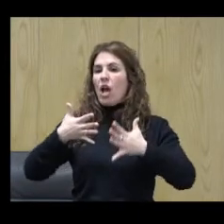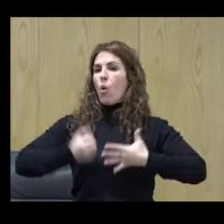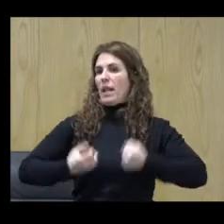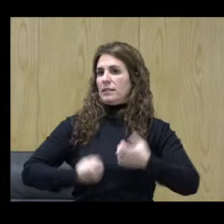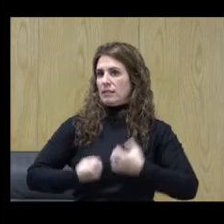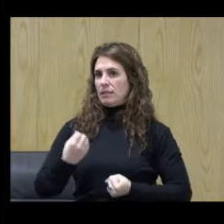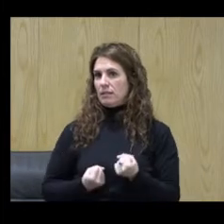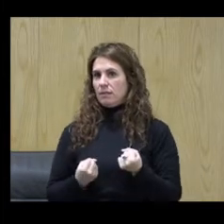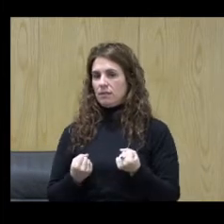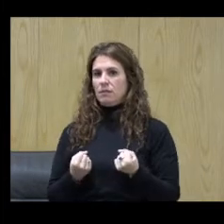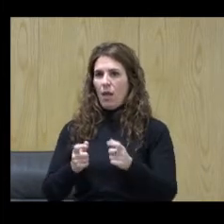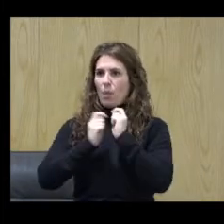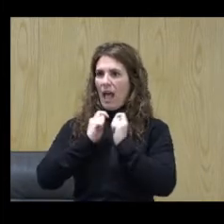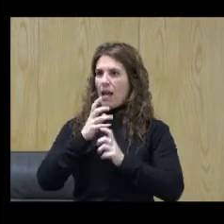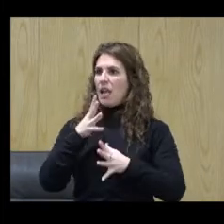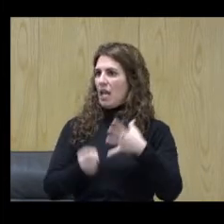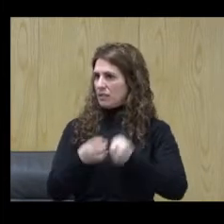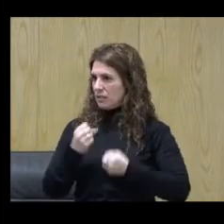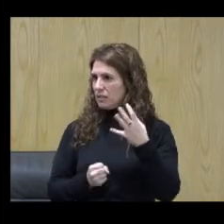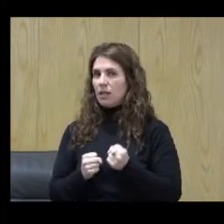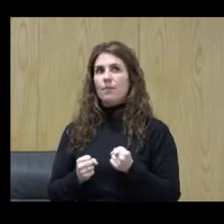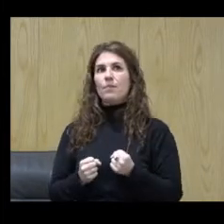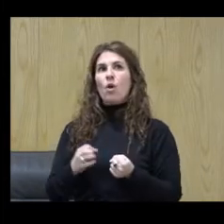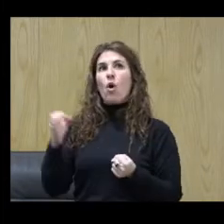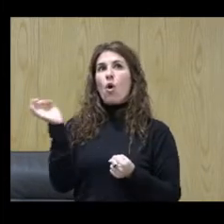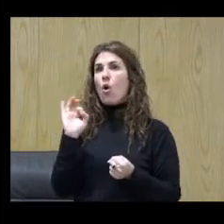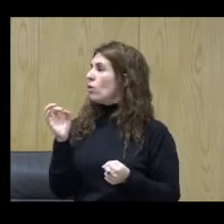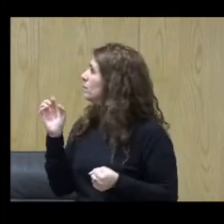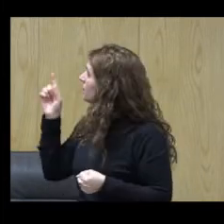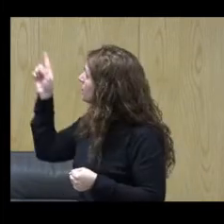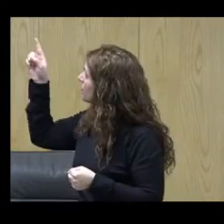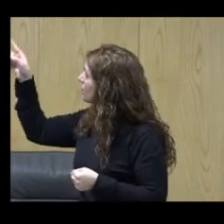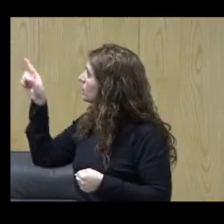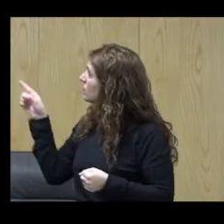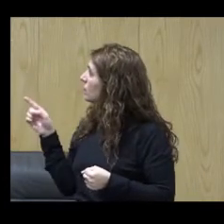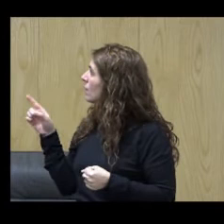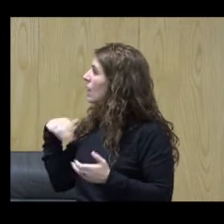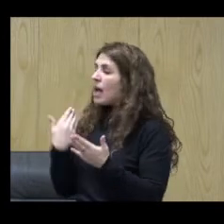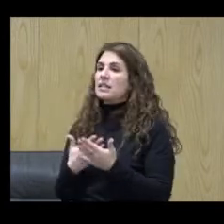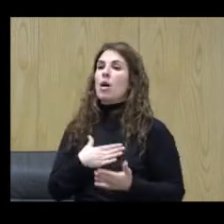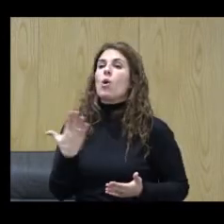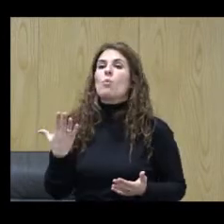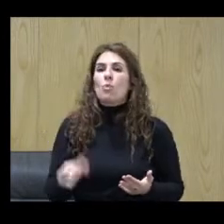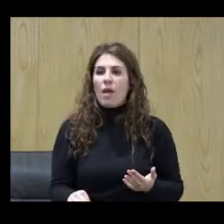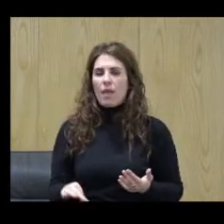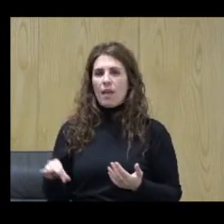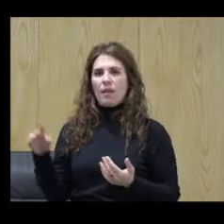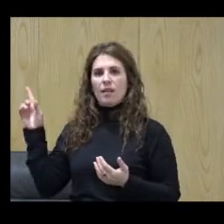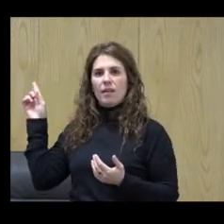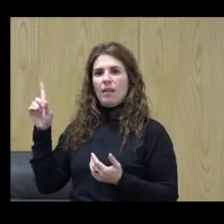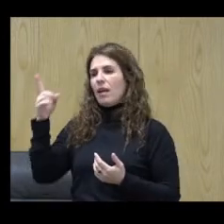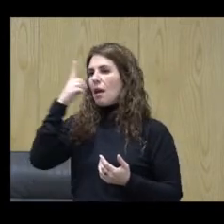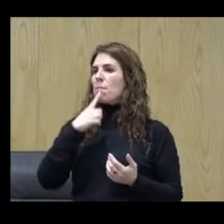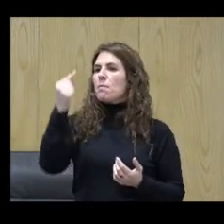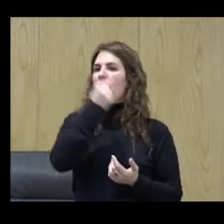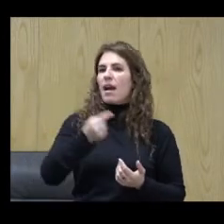nos darían leche, o la podemos vender, la podemos encontrar en un supermercado, o incluso podemos hacer alguna imagen en la que de alguna forma